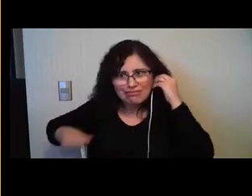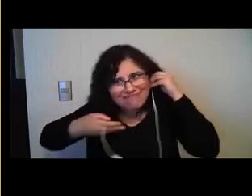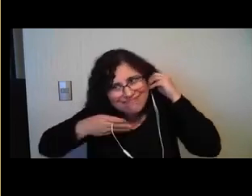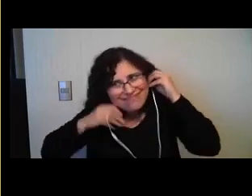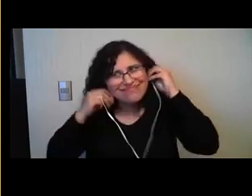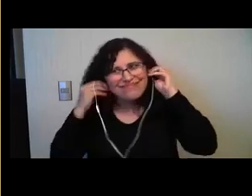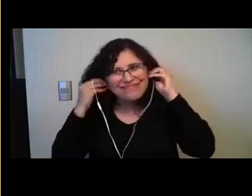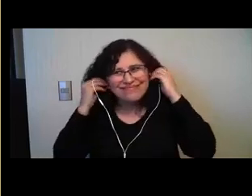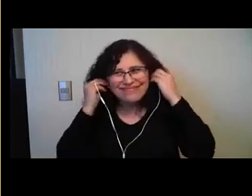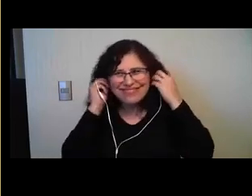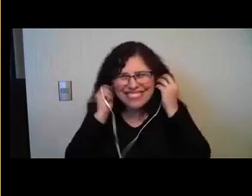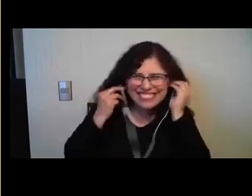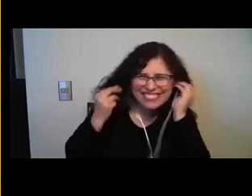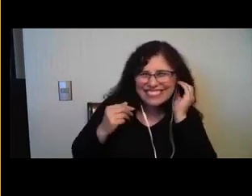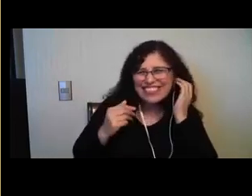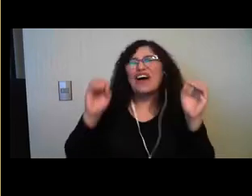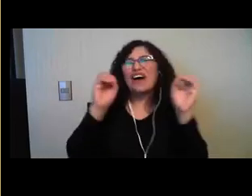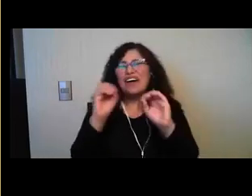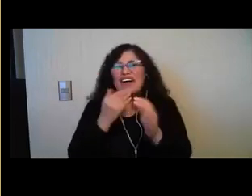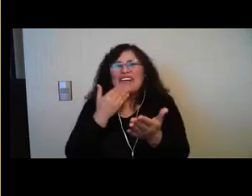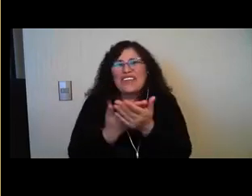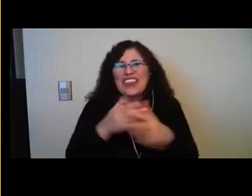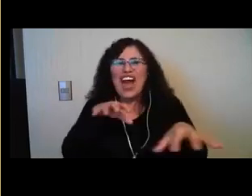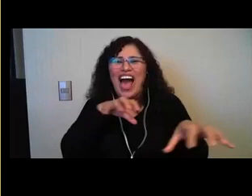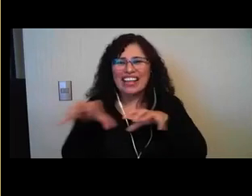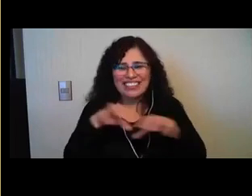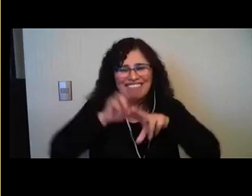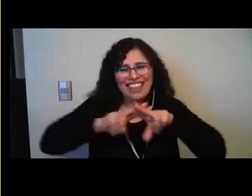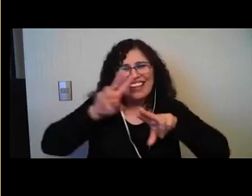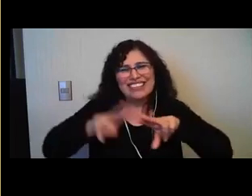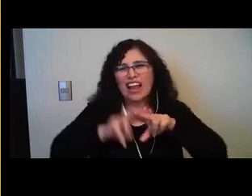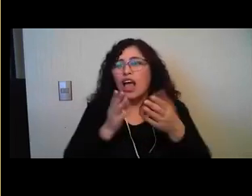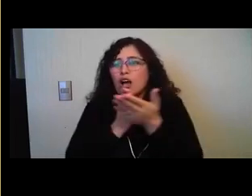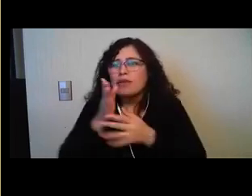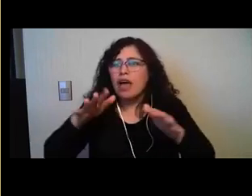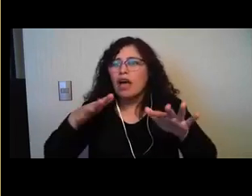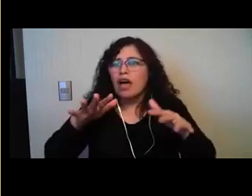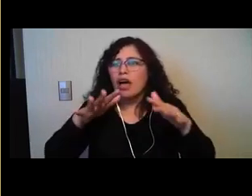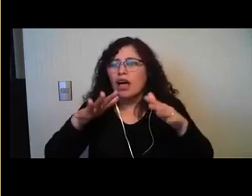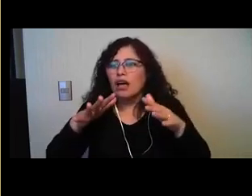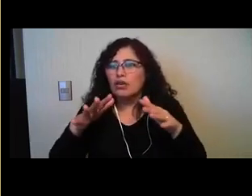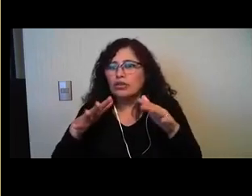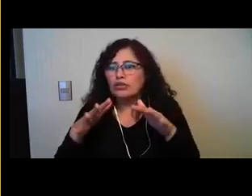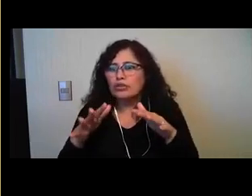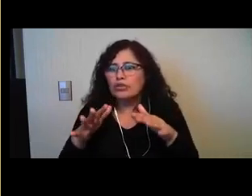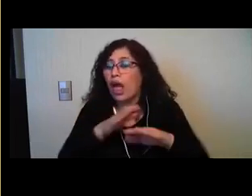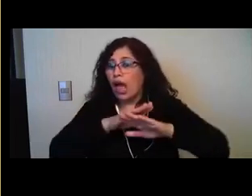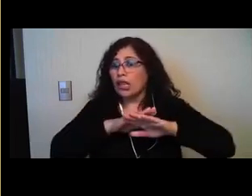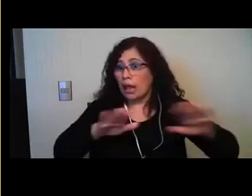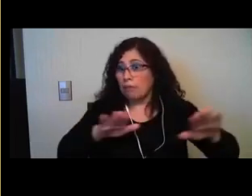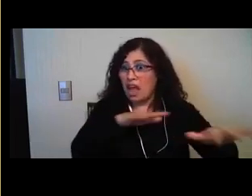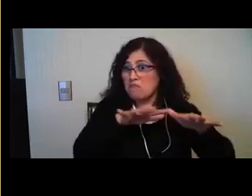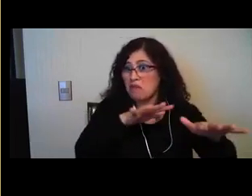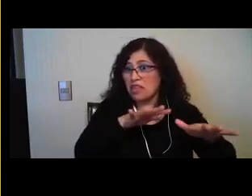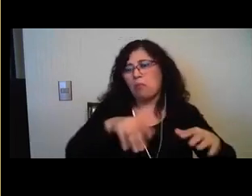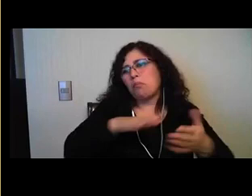tiende a desaparecer, ¿ya? O a disminuir, ¿ya? Durante la mantención del método, ¿ya? Y la apariencia más clásica